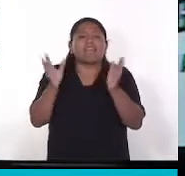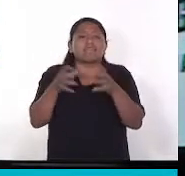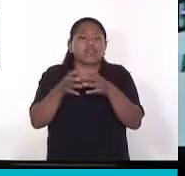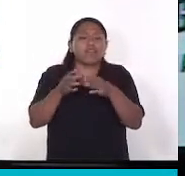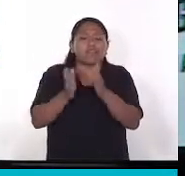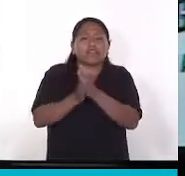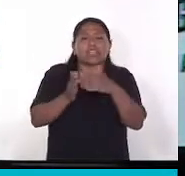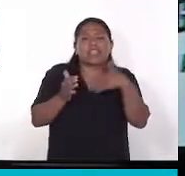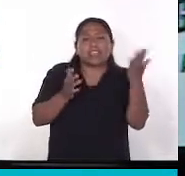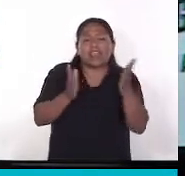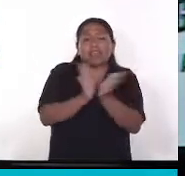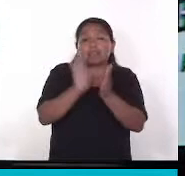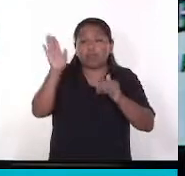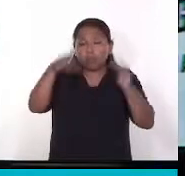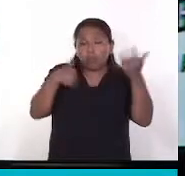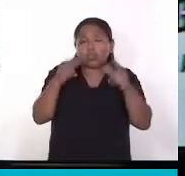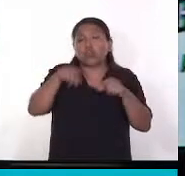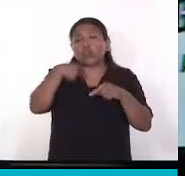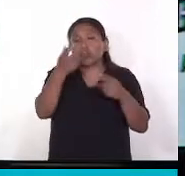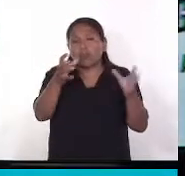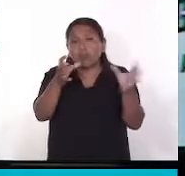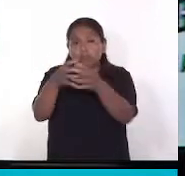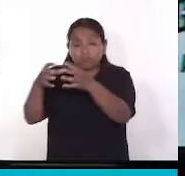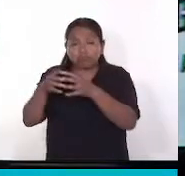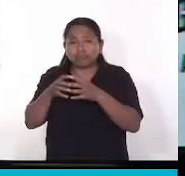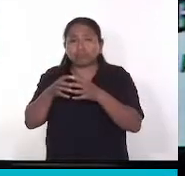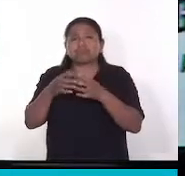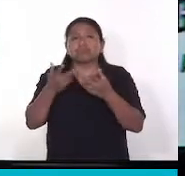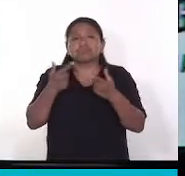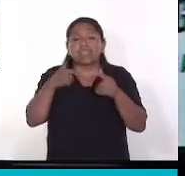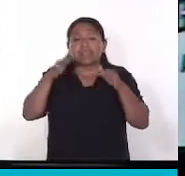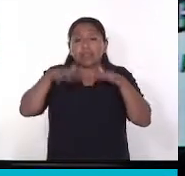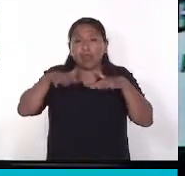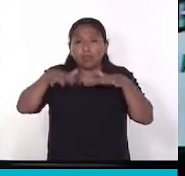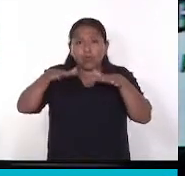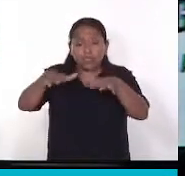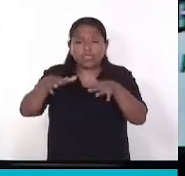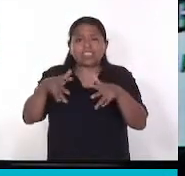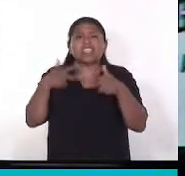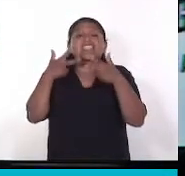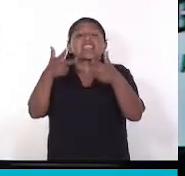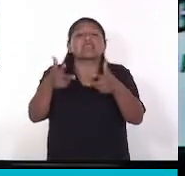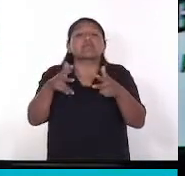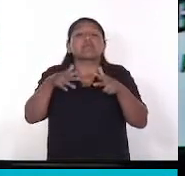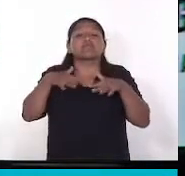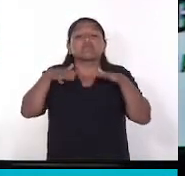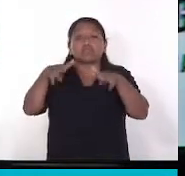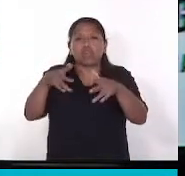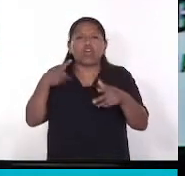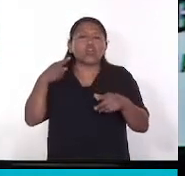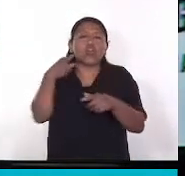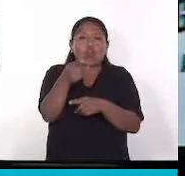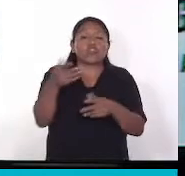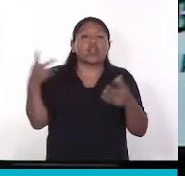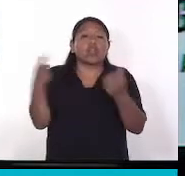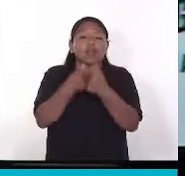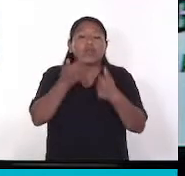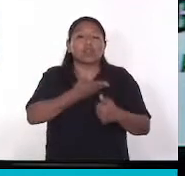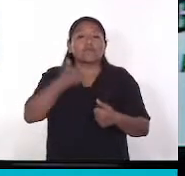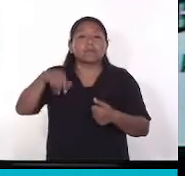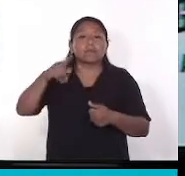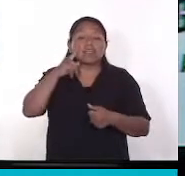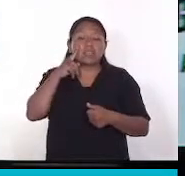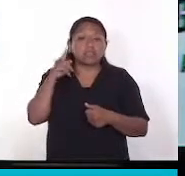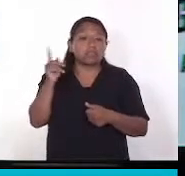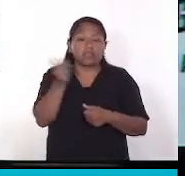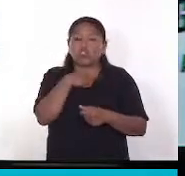fuimos convocantes junto a las otras organizaciones de esa movilización que se dijo masiva en rechazo al Fondo Monetario Internacional.